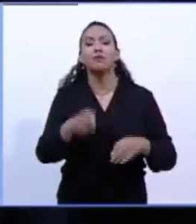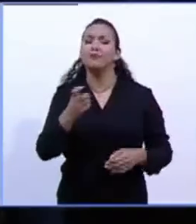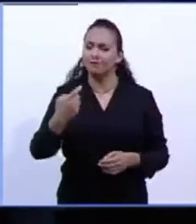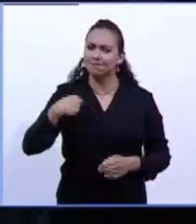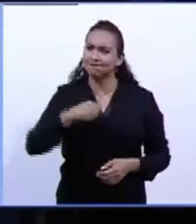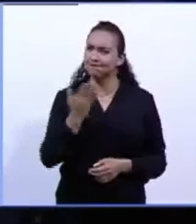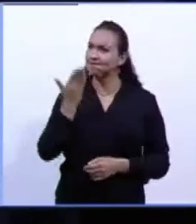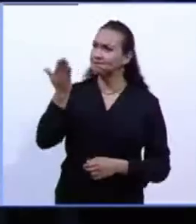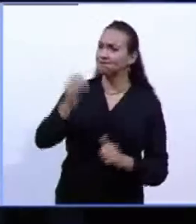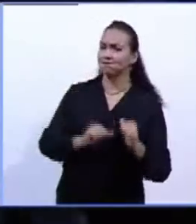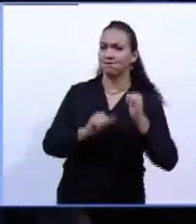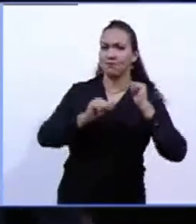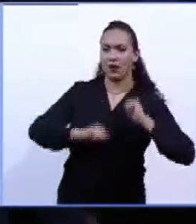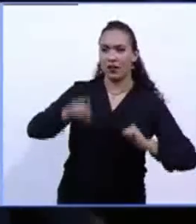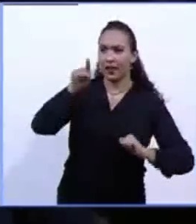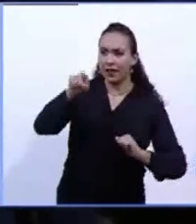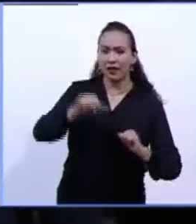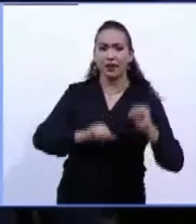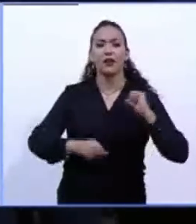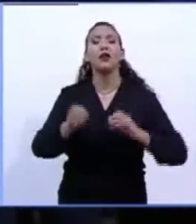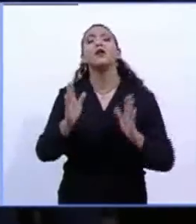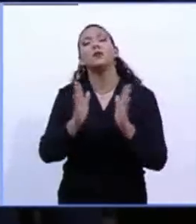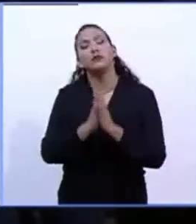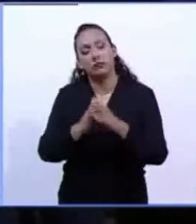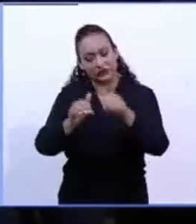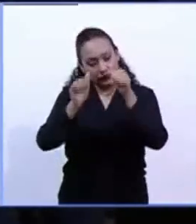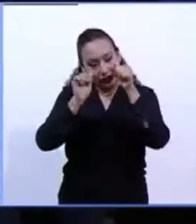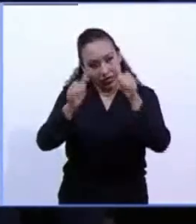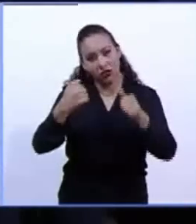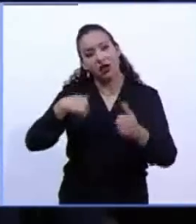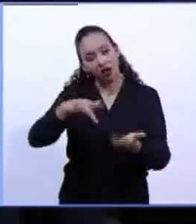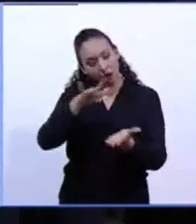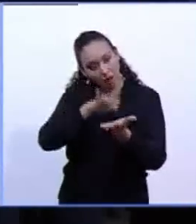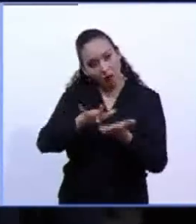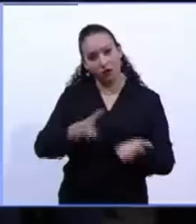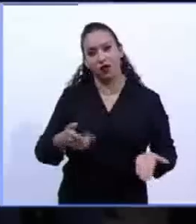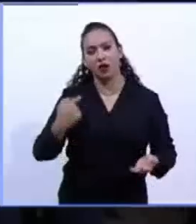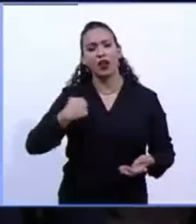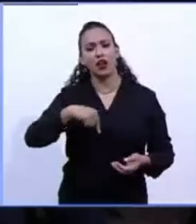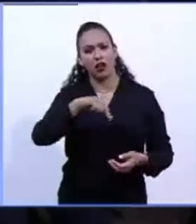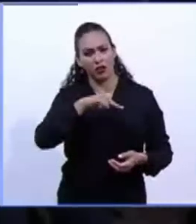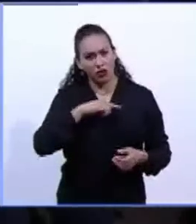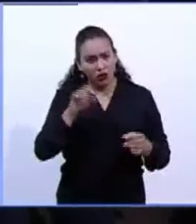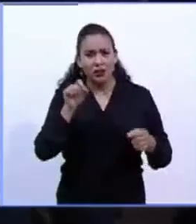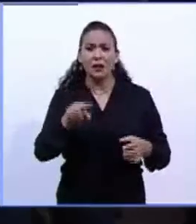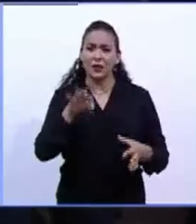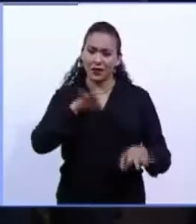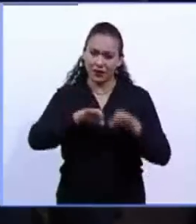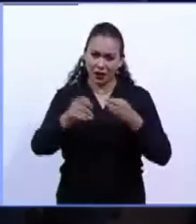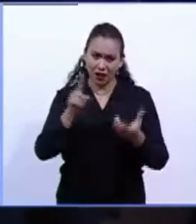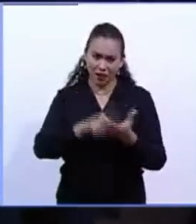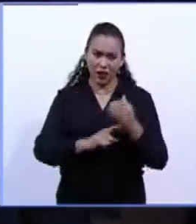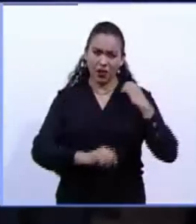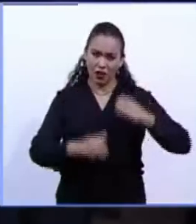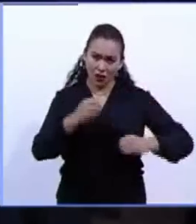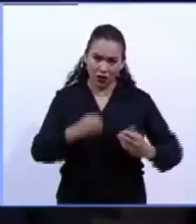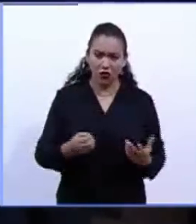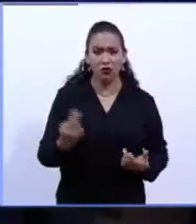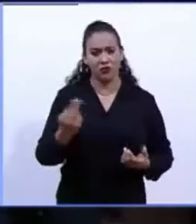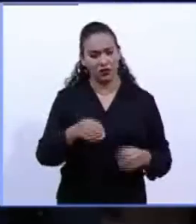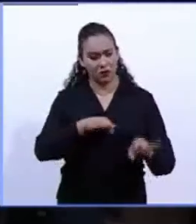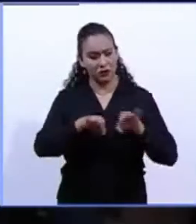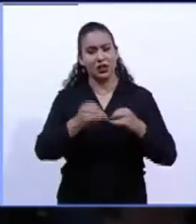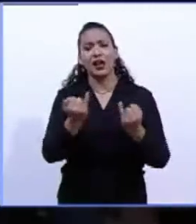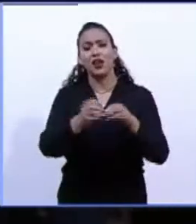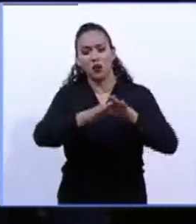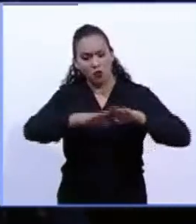atento llamado a las autoridades del Poder Judicial, pues para que nos apoyen, para que vean que somos parte del Poder Judicial, que merecemos un trato igualitario,